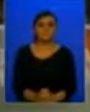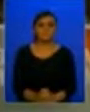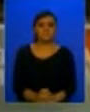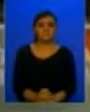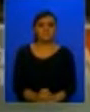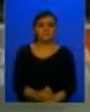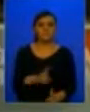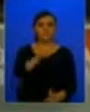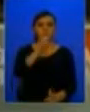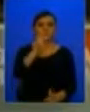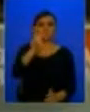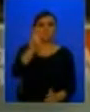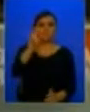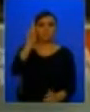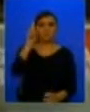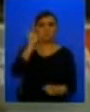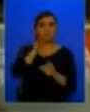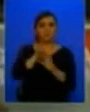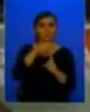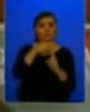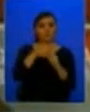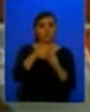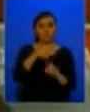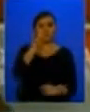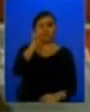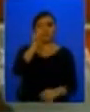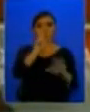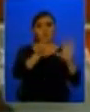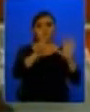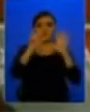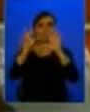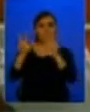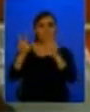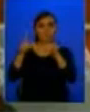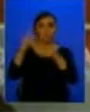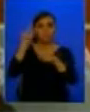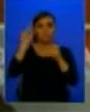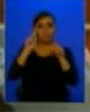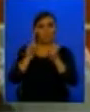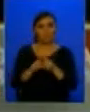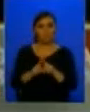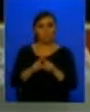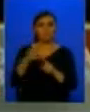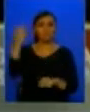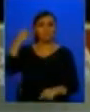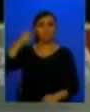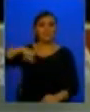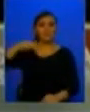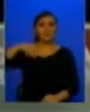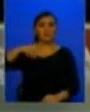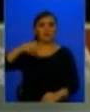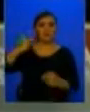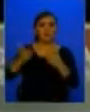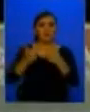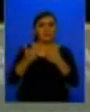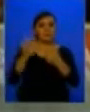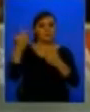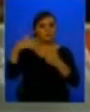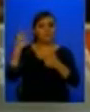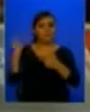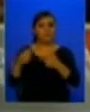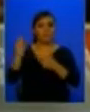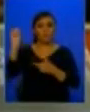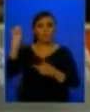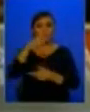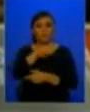Con 231 votos a favor y 188 en contra, la Cámara de Brasil aprobó el pasado miércoles la terciarización laboral, un proyecto